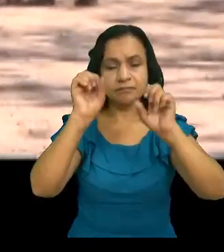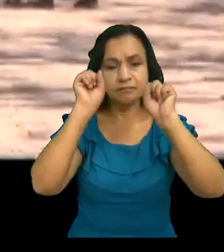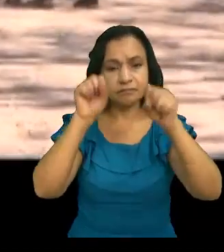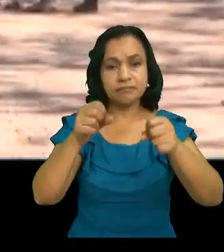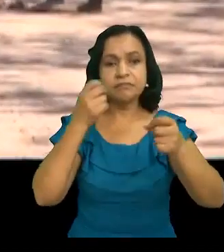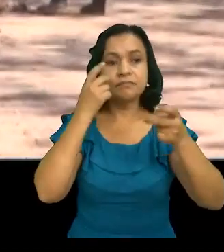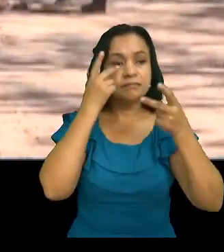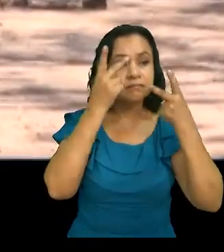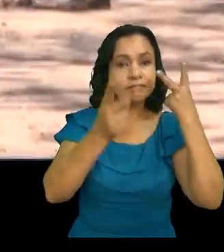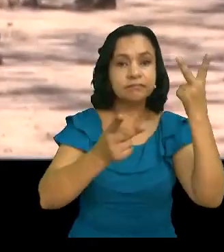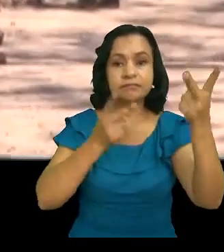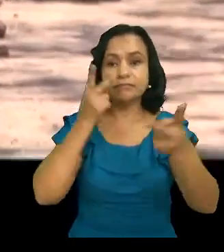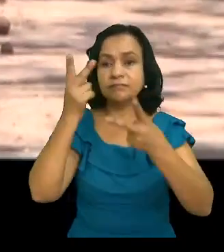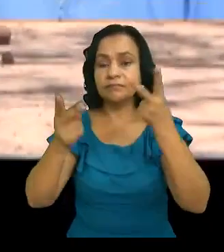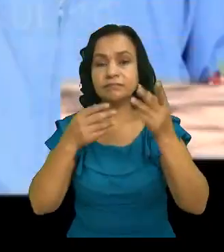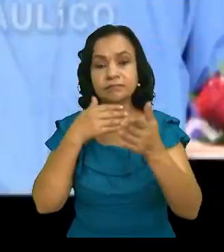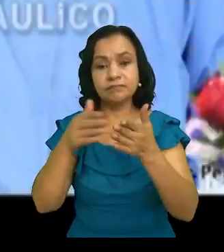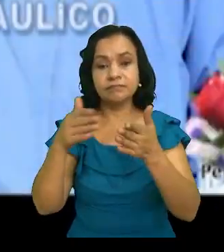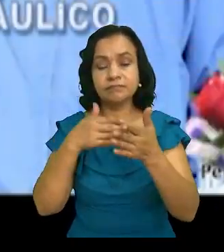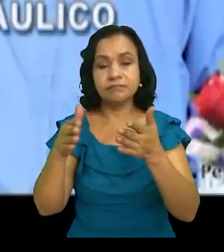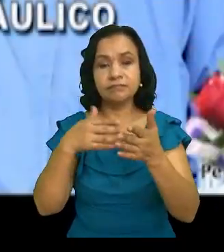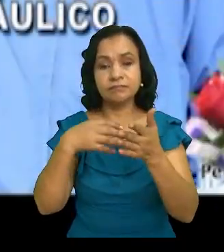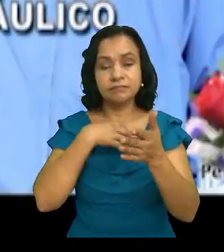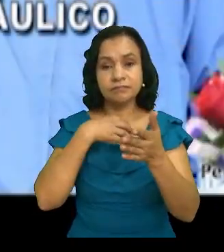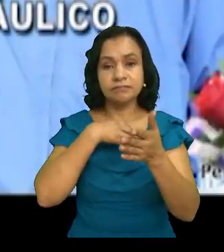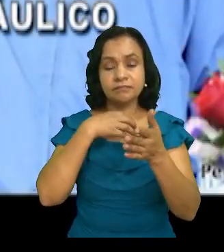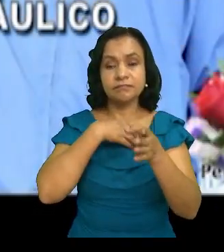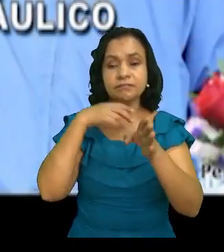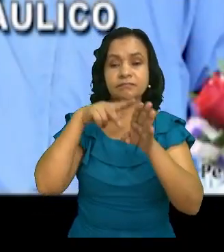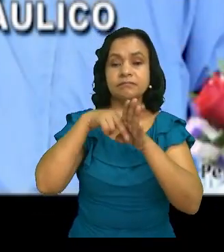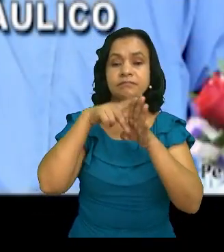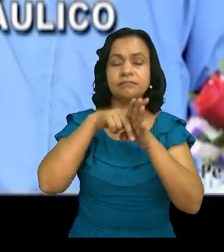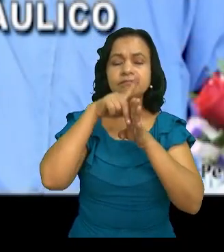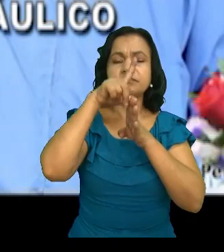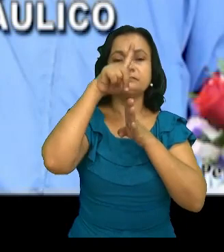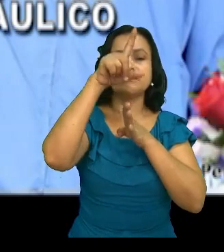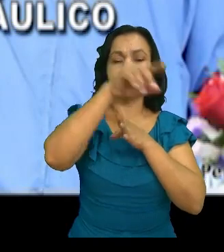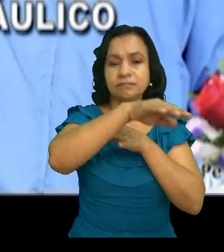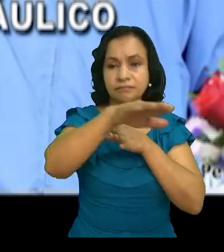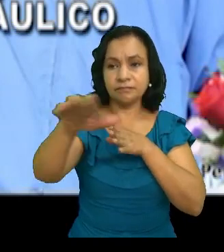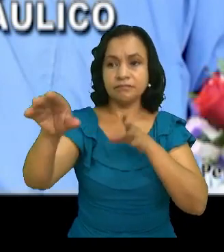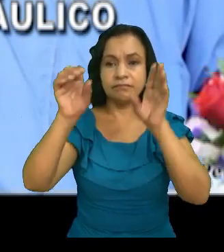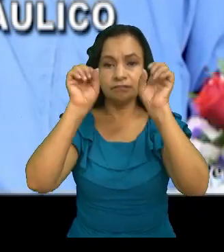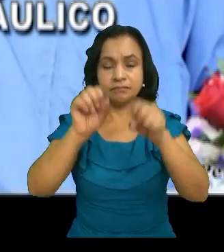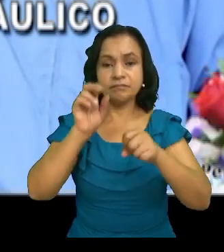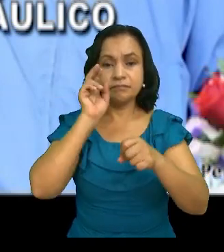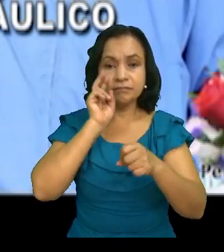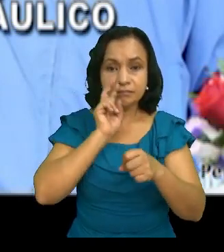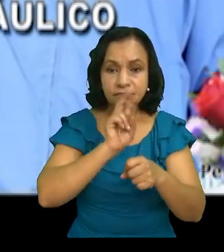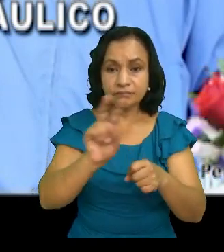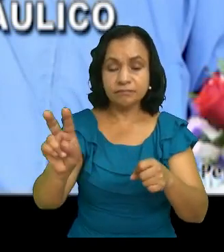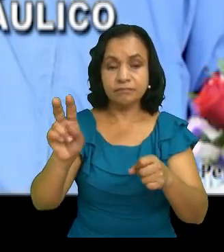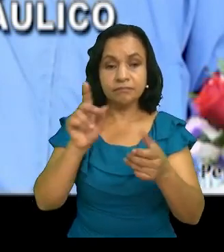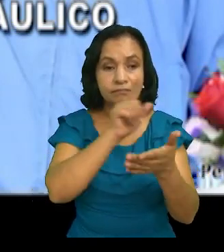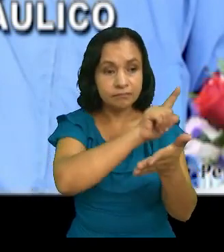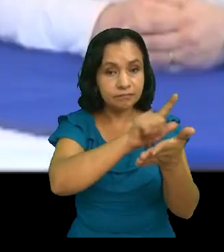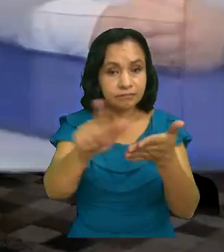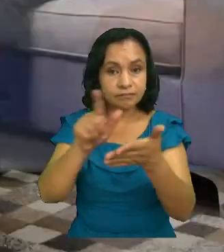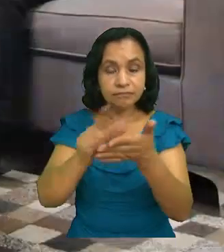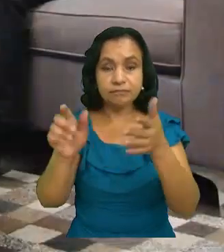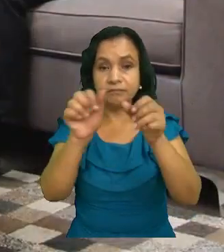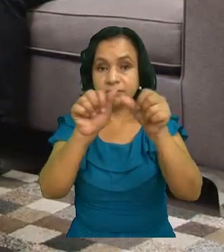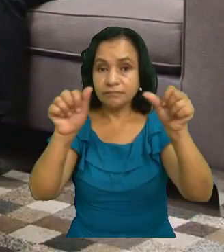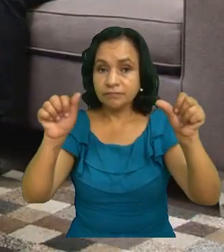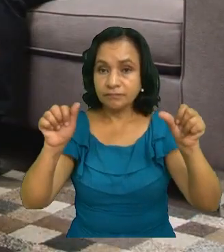visitar con mayor facilidad sus propiedades, puede ver las condiciones de sanidad de sus